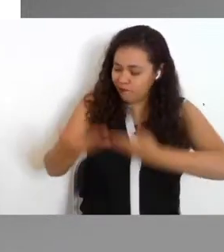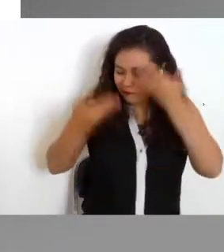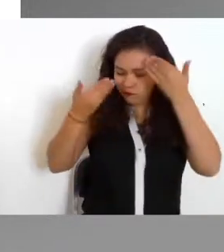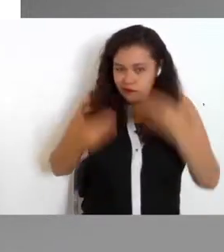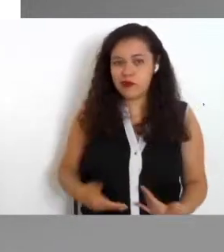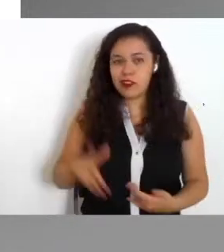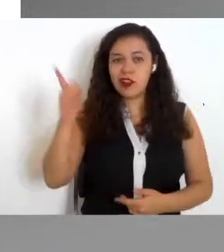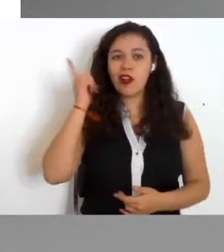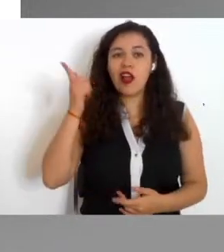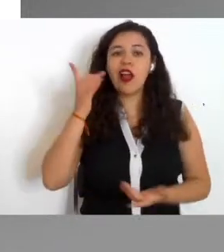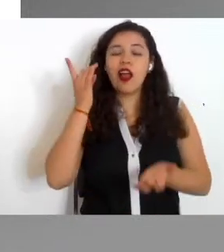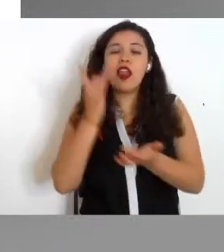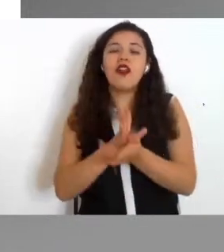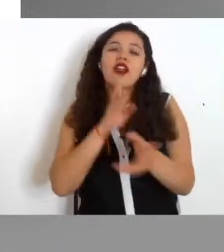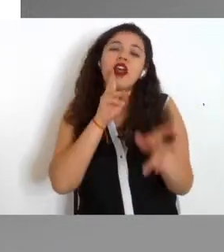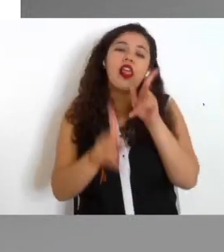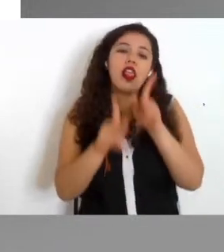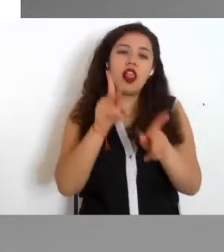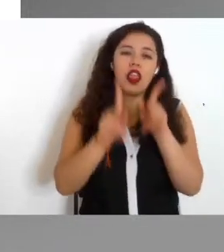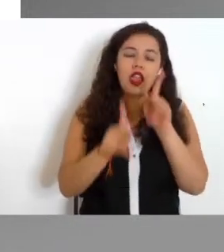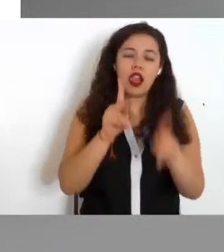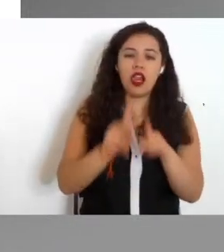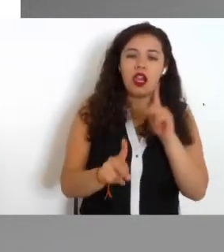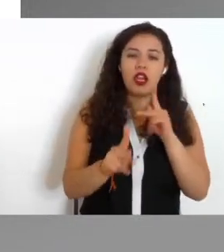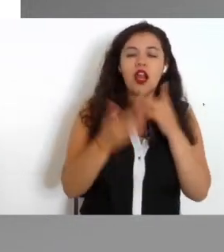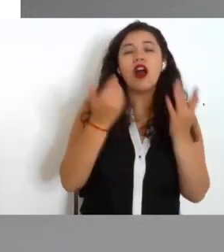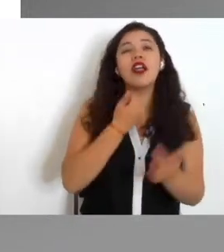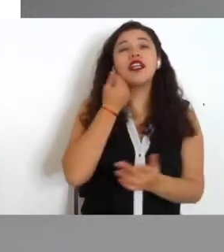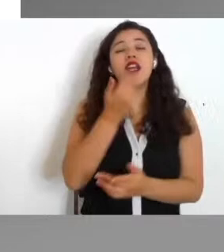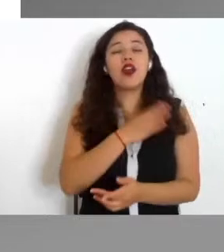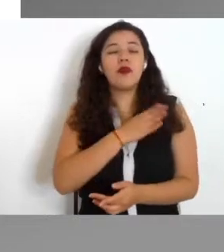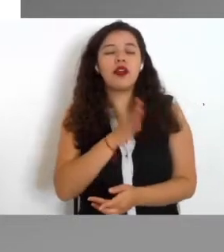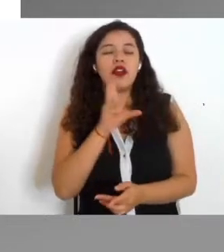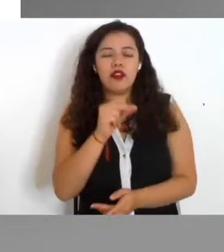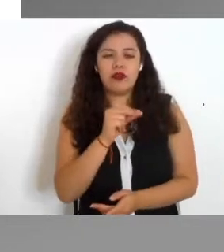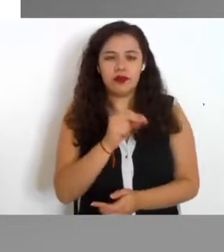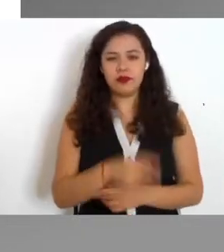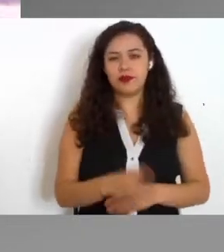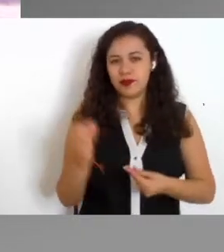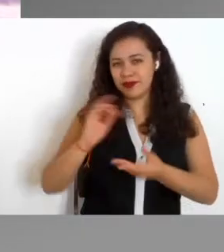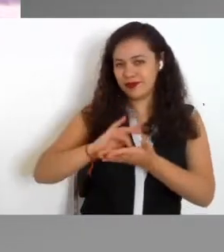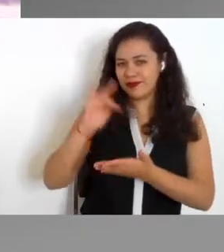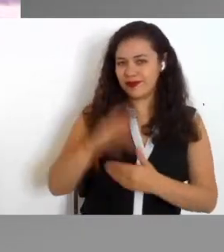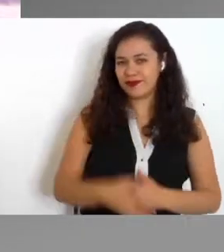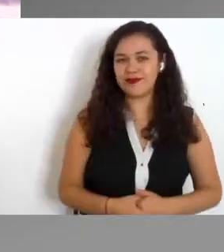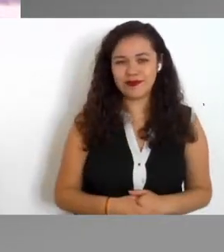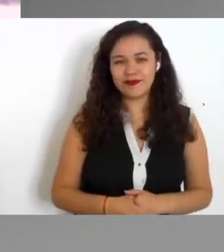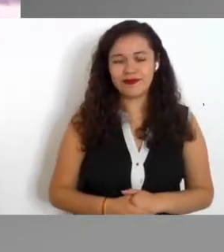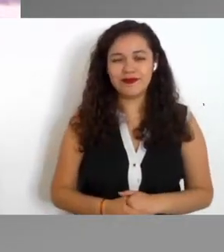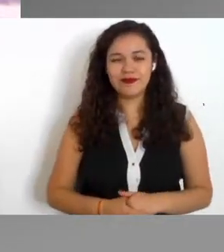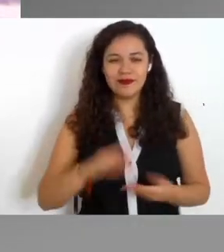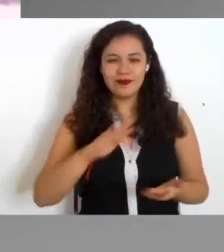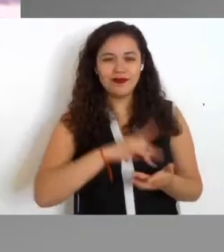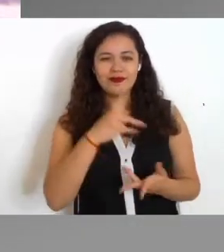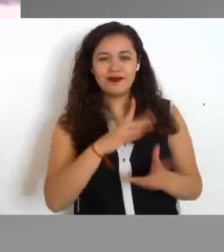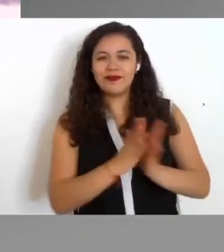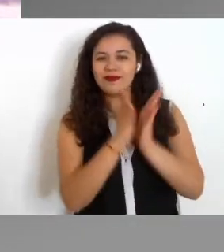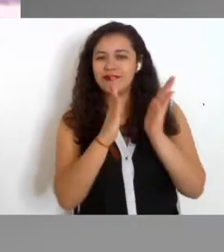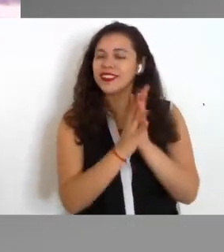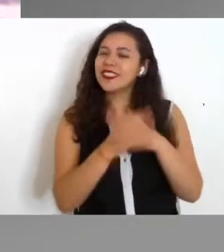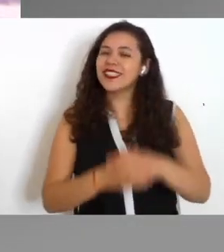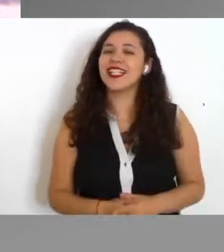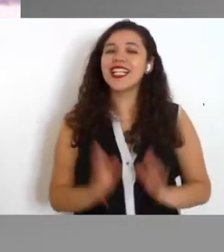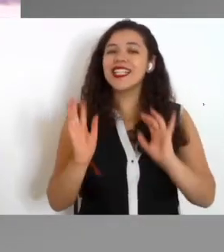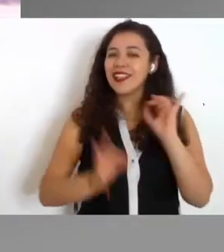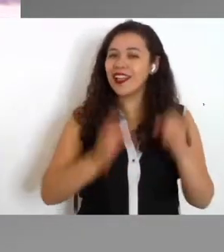no quede solamente en una buena intención. Muchísimas gracias. Muchas gracias, ingeniero, por su participación. Y por último,